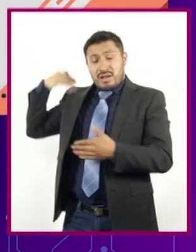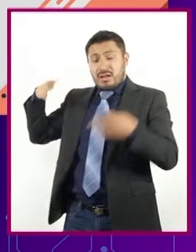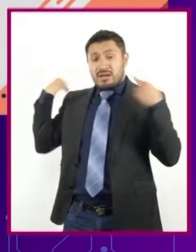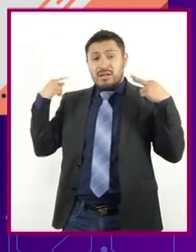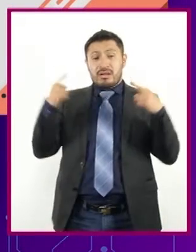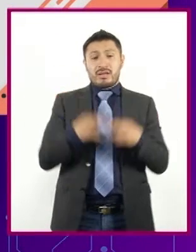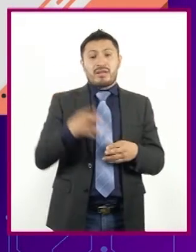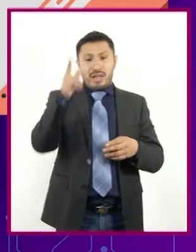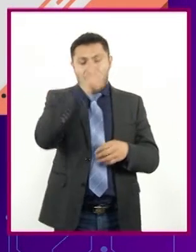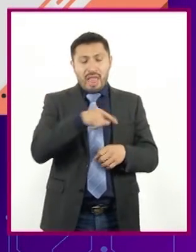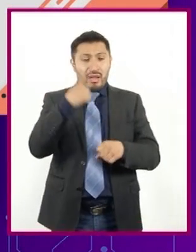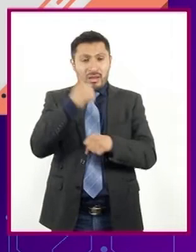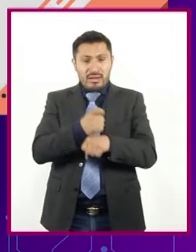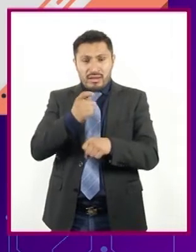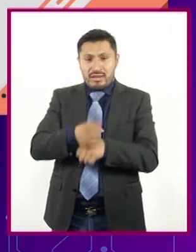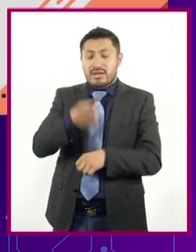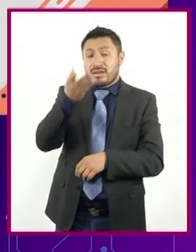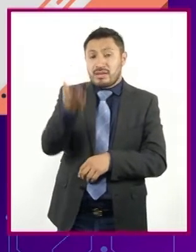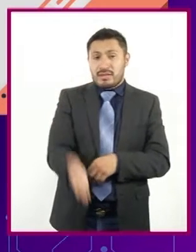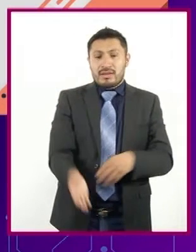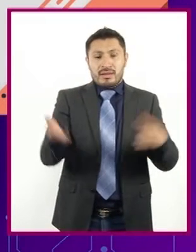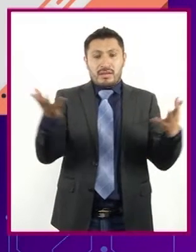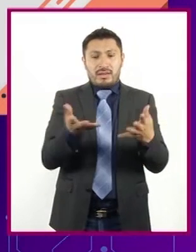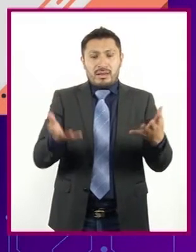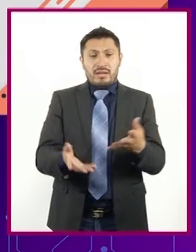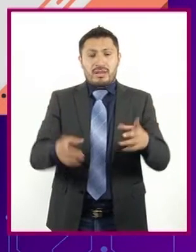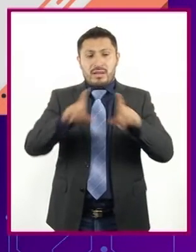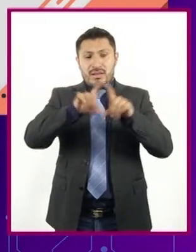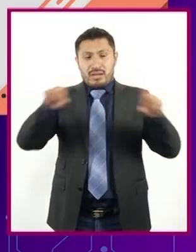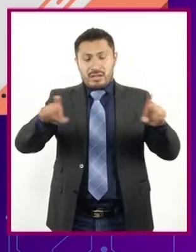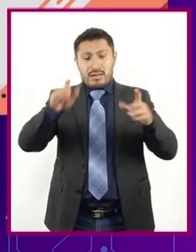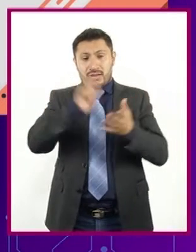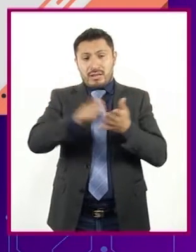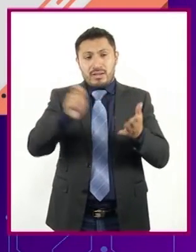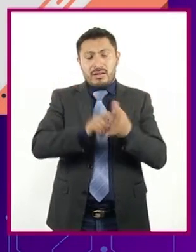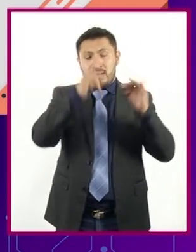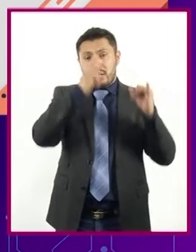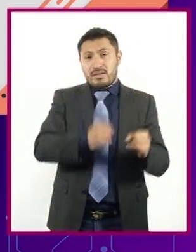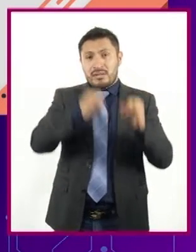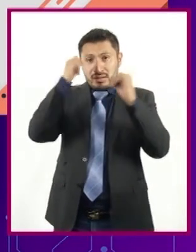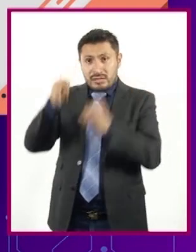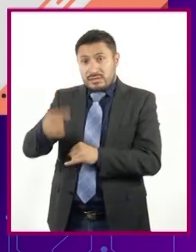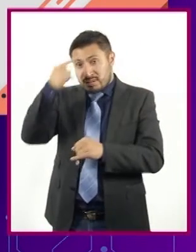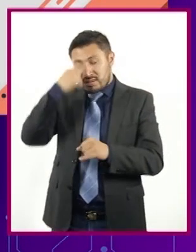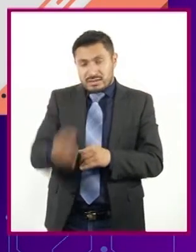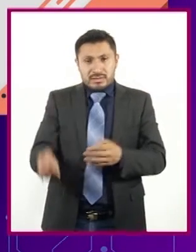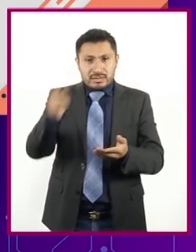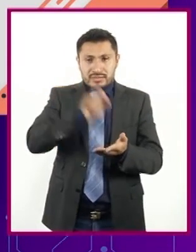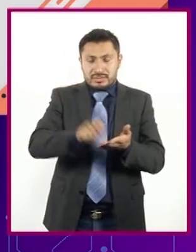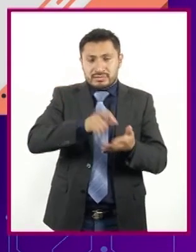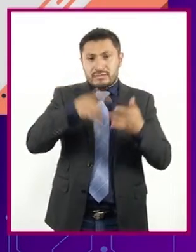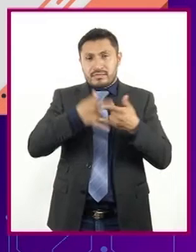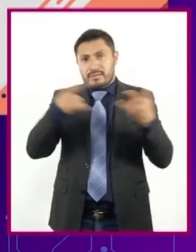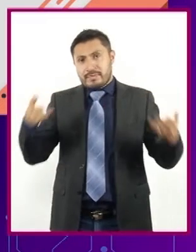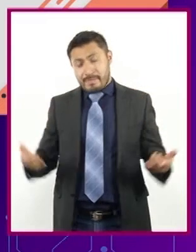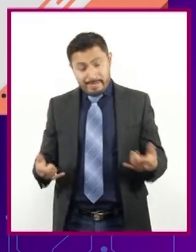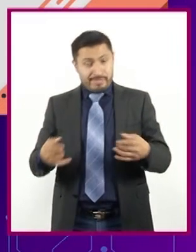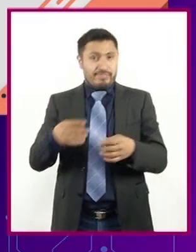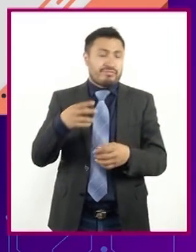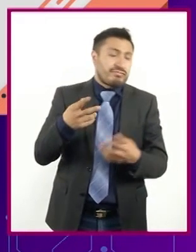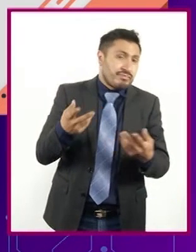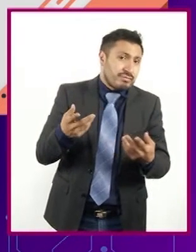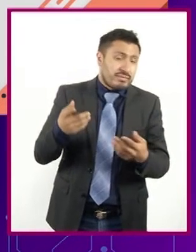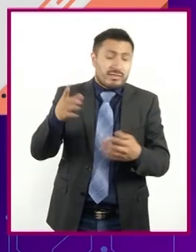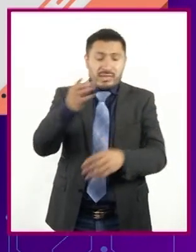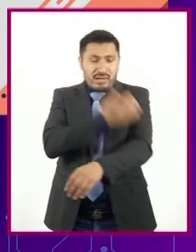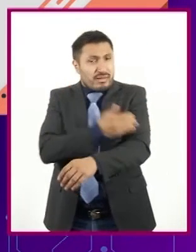lengua materna nos solicitó realizar un portador textual de manera individual para incluir los cuentos de subgéneros narrativos que